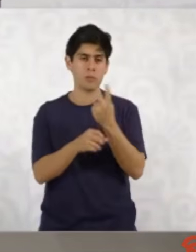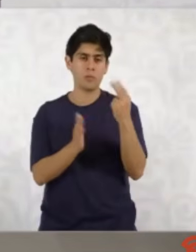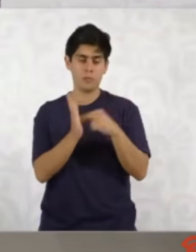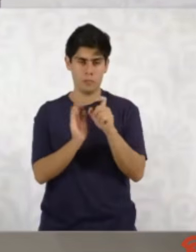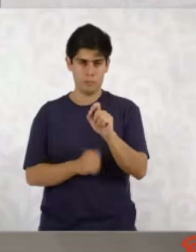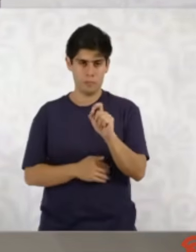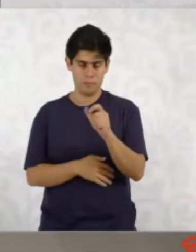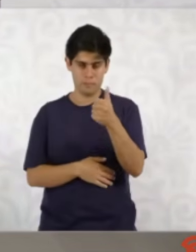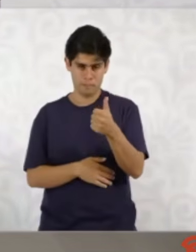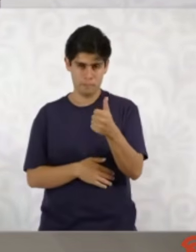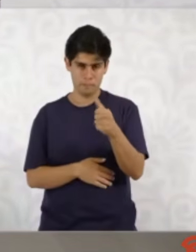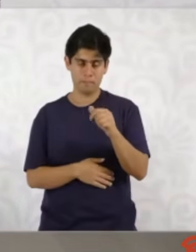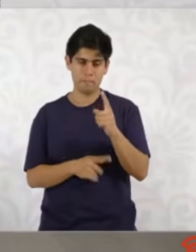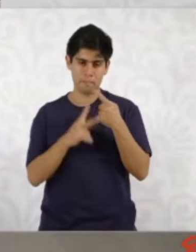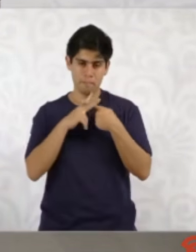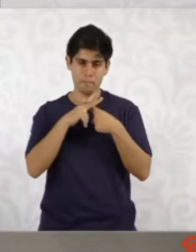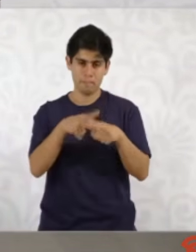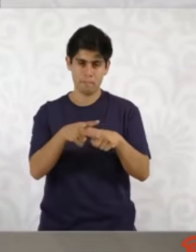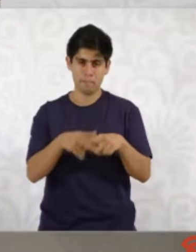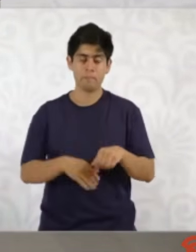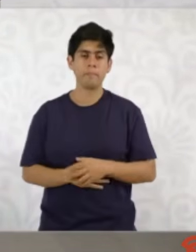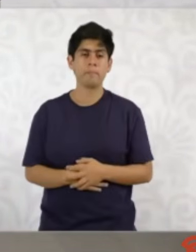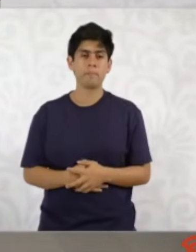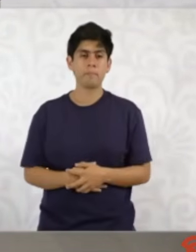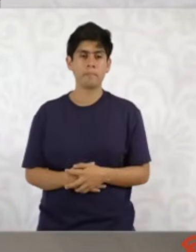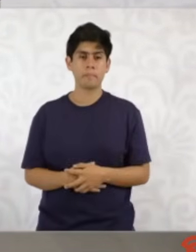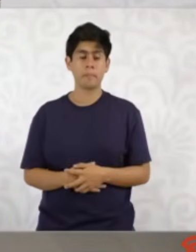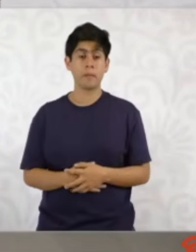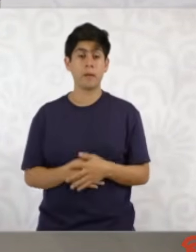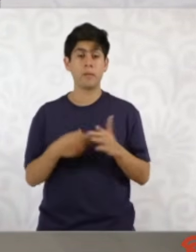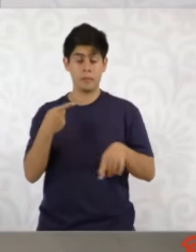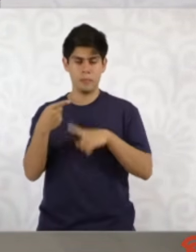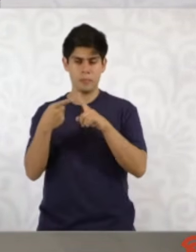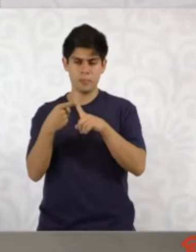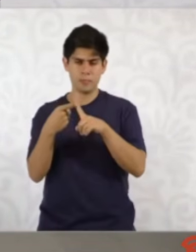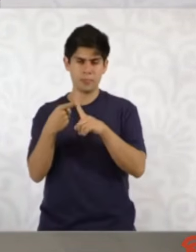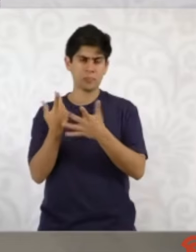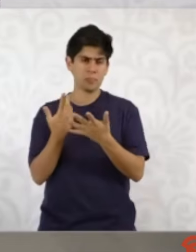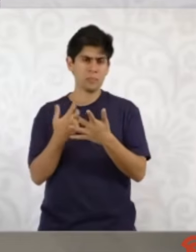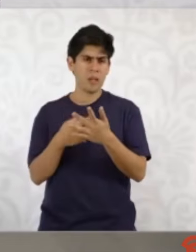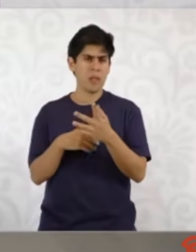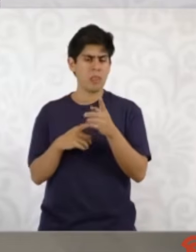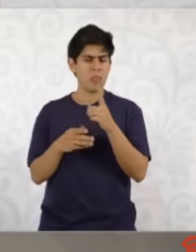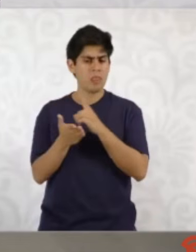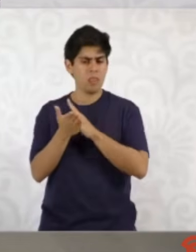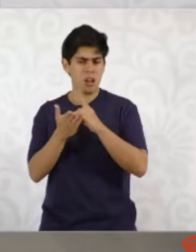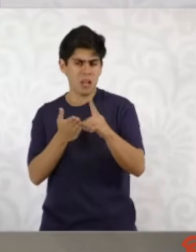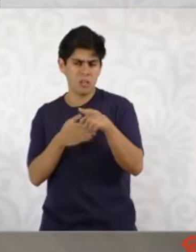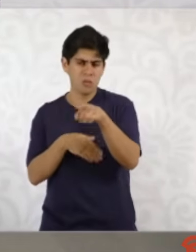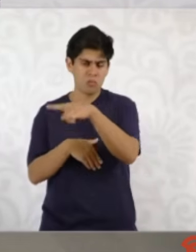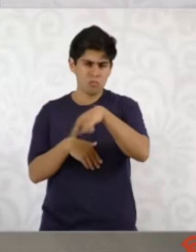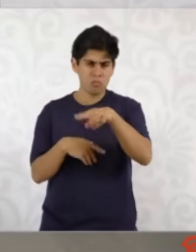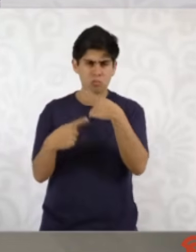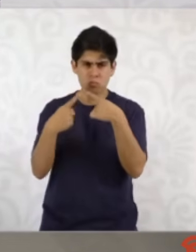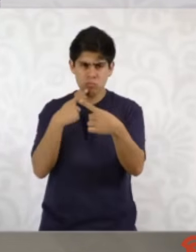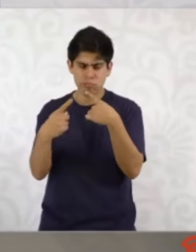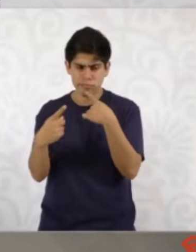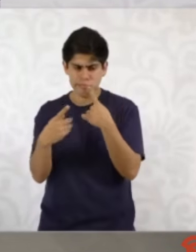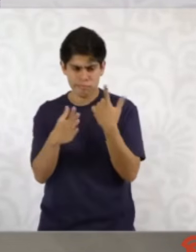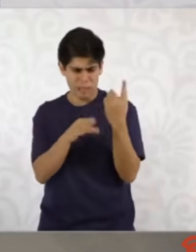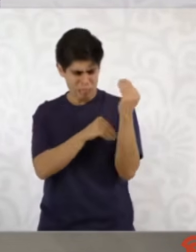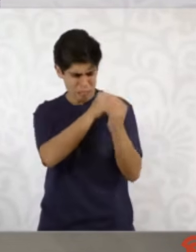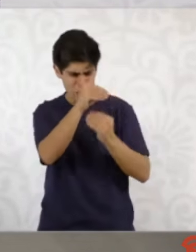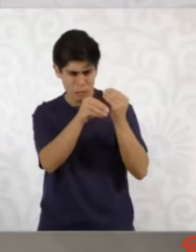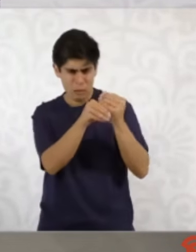Adelante. Primero, derechos de las audiencias, los hechos detrás de falsos